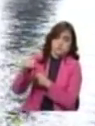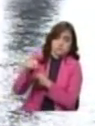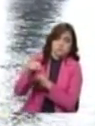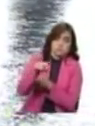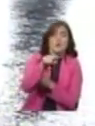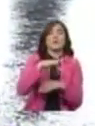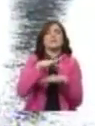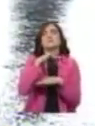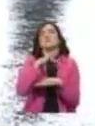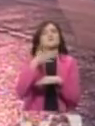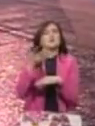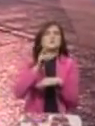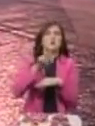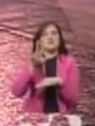Domingo.